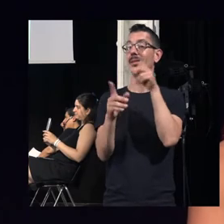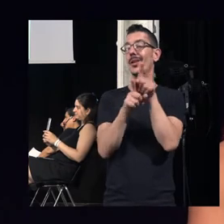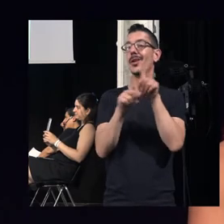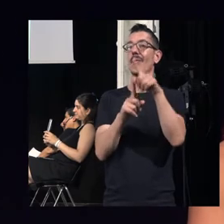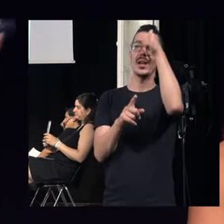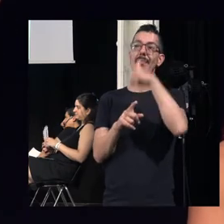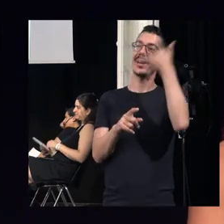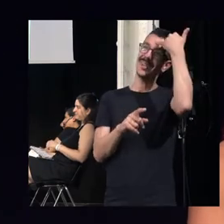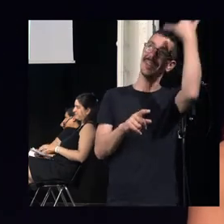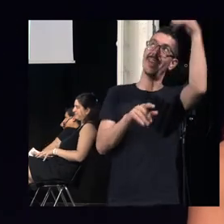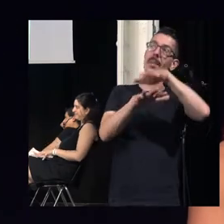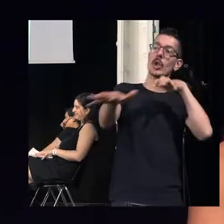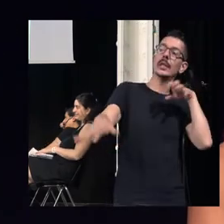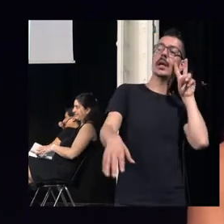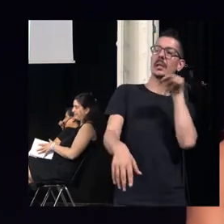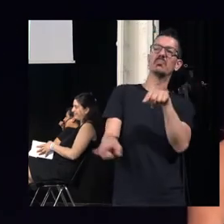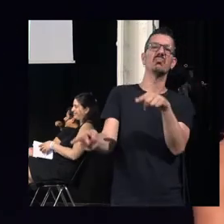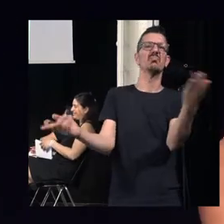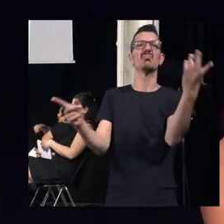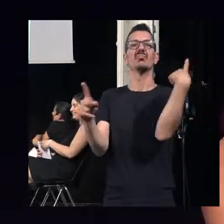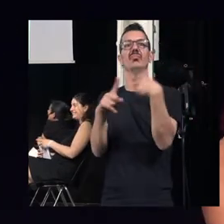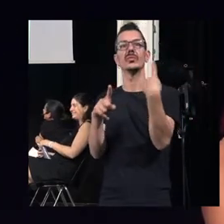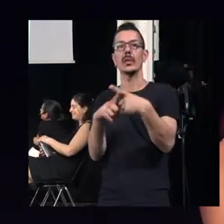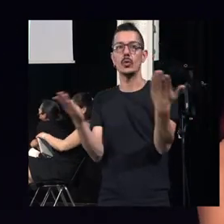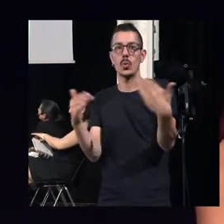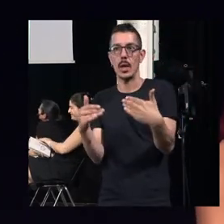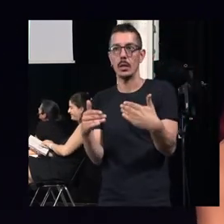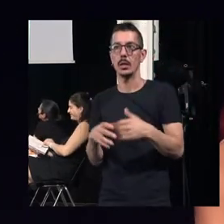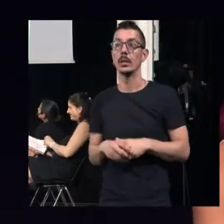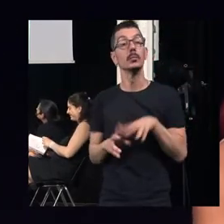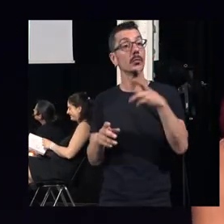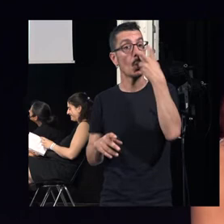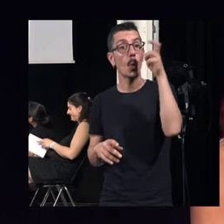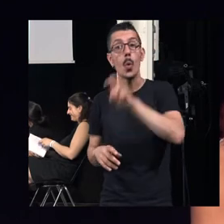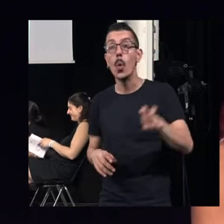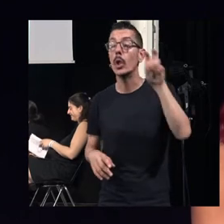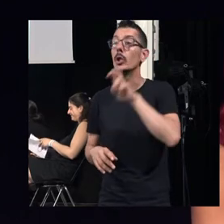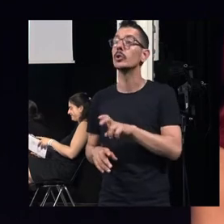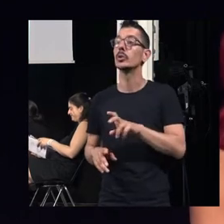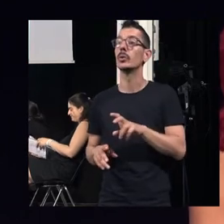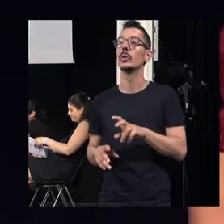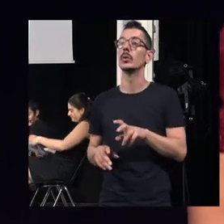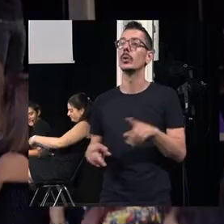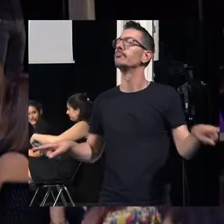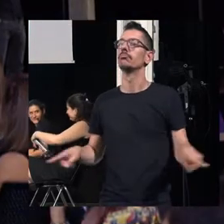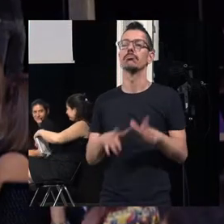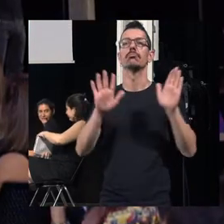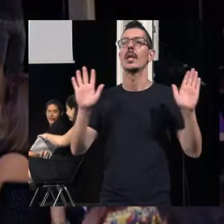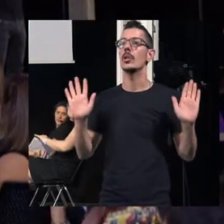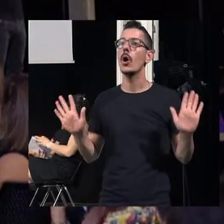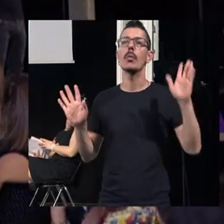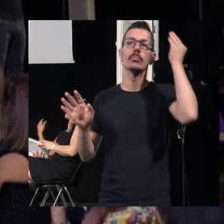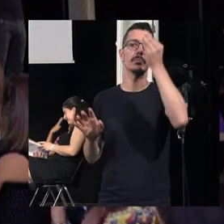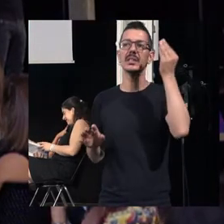Es curioso. Me están diciendo que me quedan cero minutos. En cualquier caso, yo pienso que es interesante esta reflexión, porque si